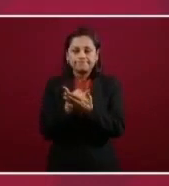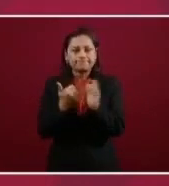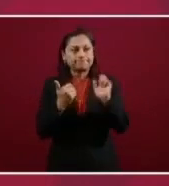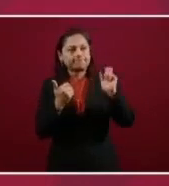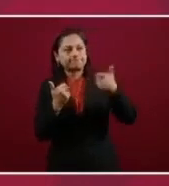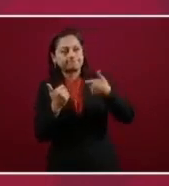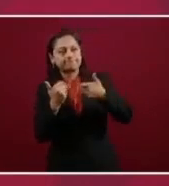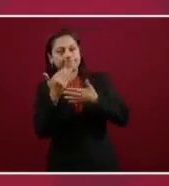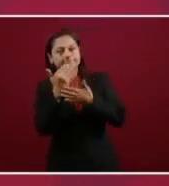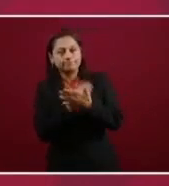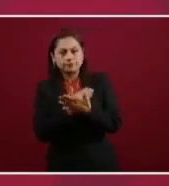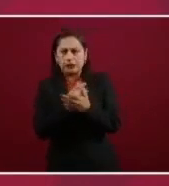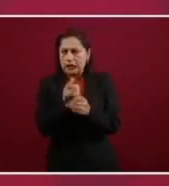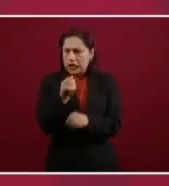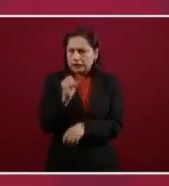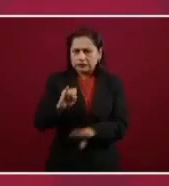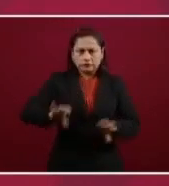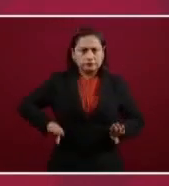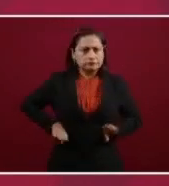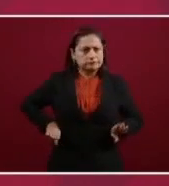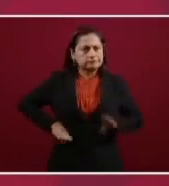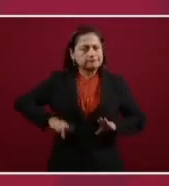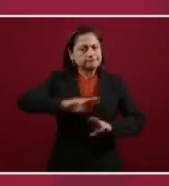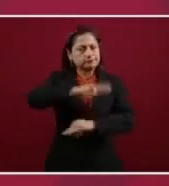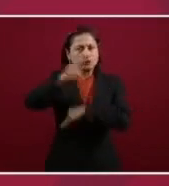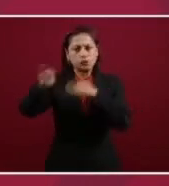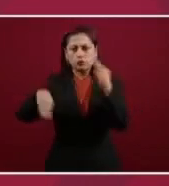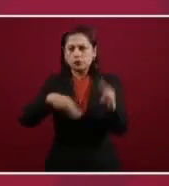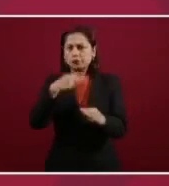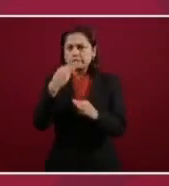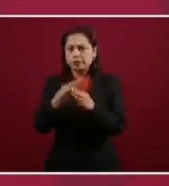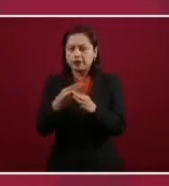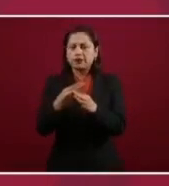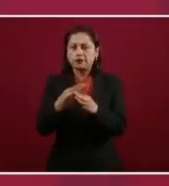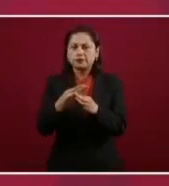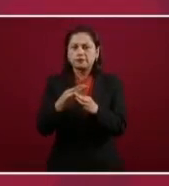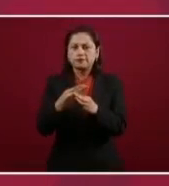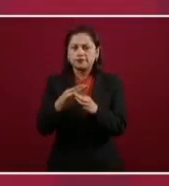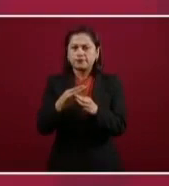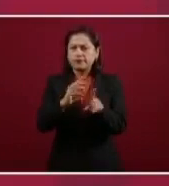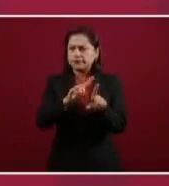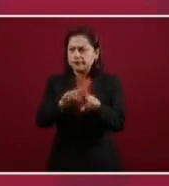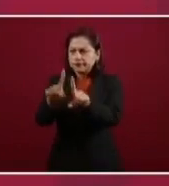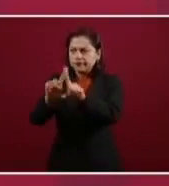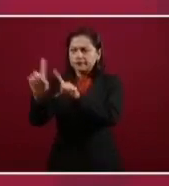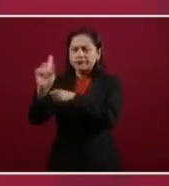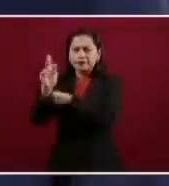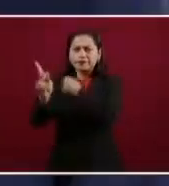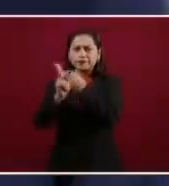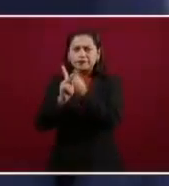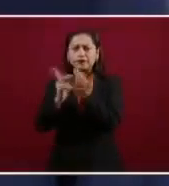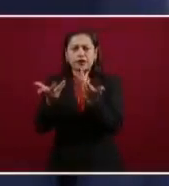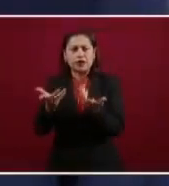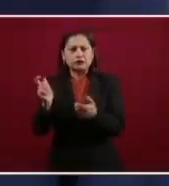en todo el mundo hay una disminución de inversión en todo el mundo